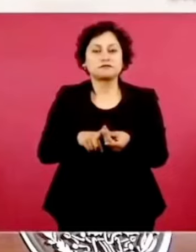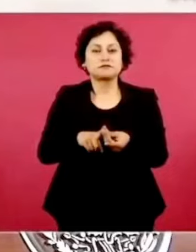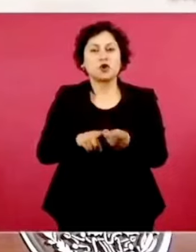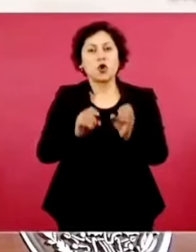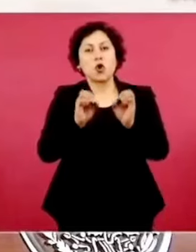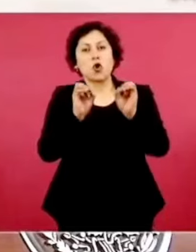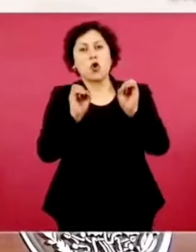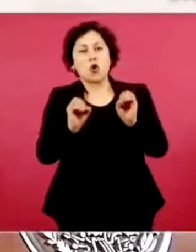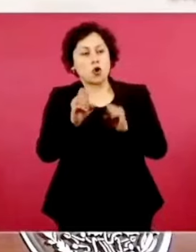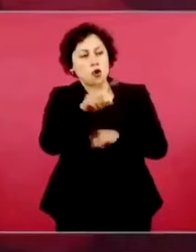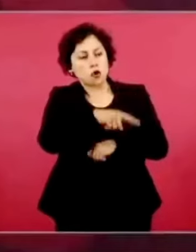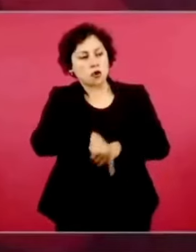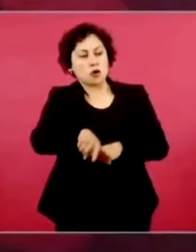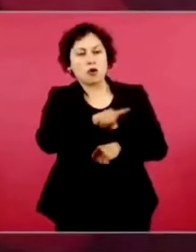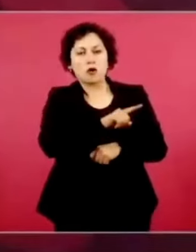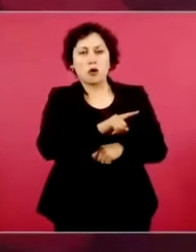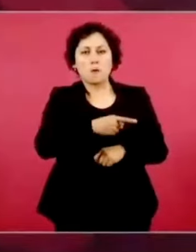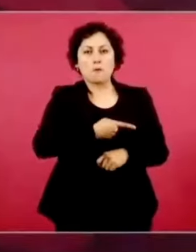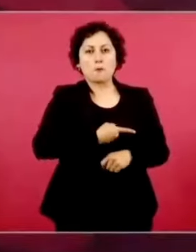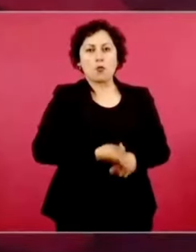apoyar a los pobres?